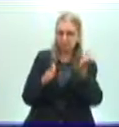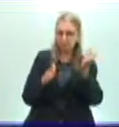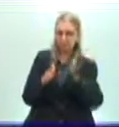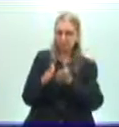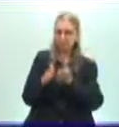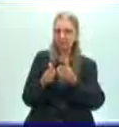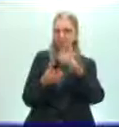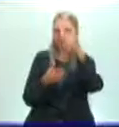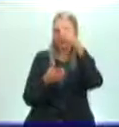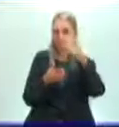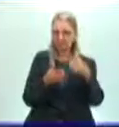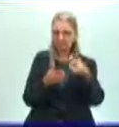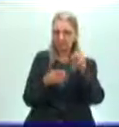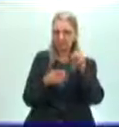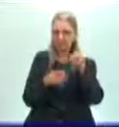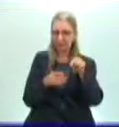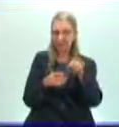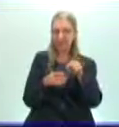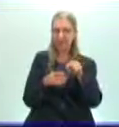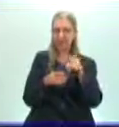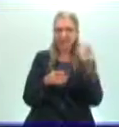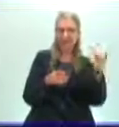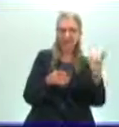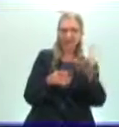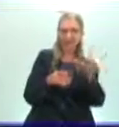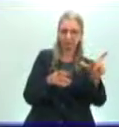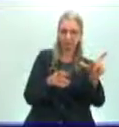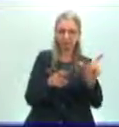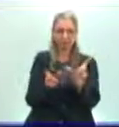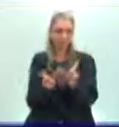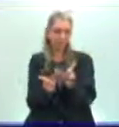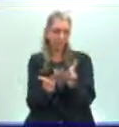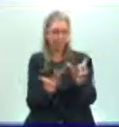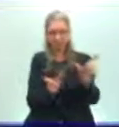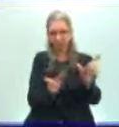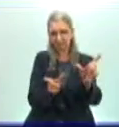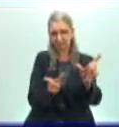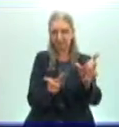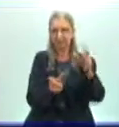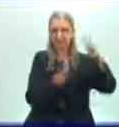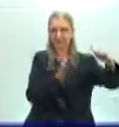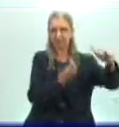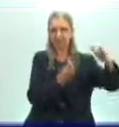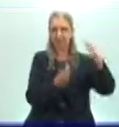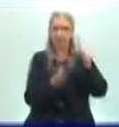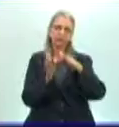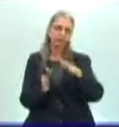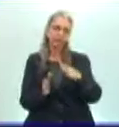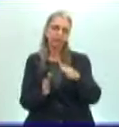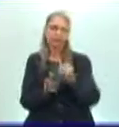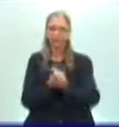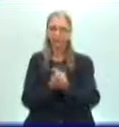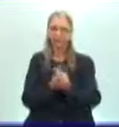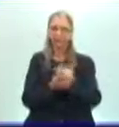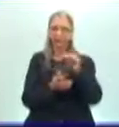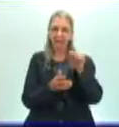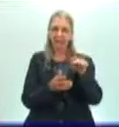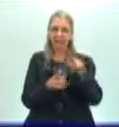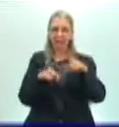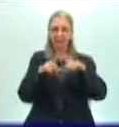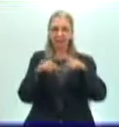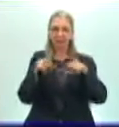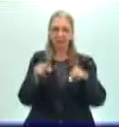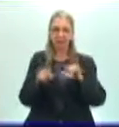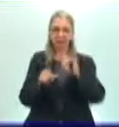sobre este lado y bueno, del vértice opuesto sale un segmento que cae en el punto centro de este lado. Entonces tenemos un triángulo isósceles, como vamos